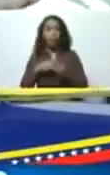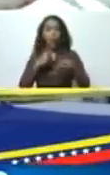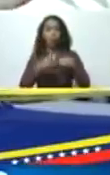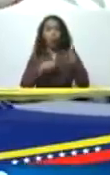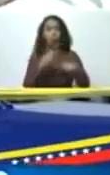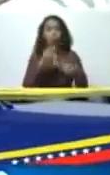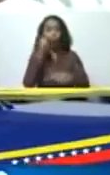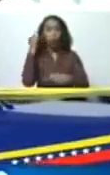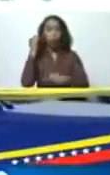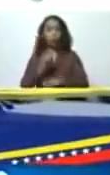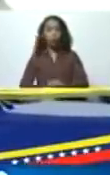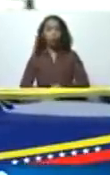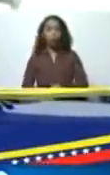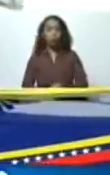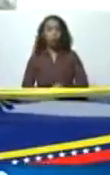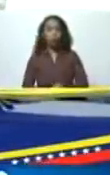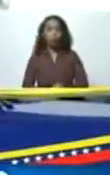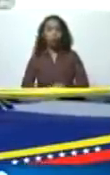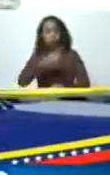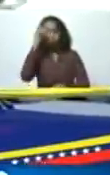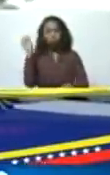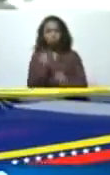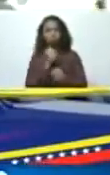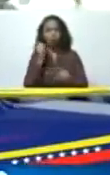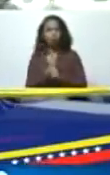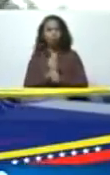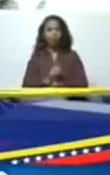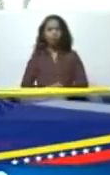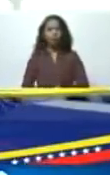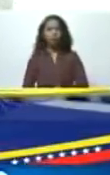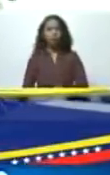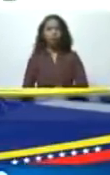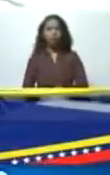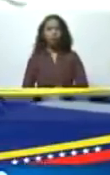productores, productoras, trabajadores, trabajadoras.